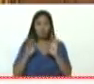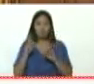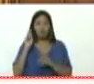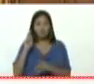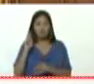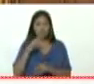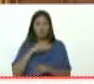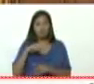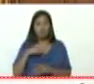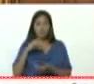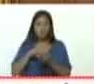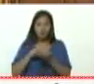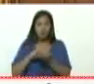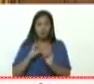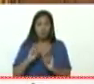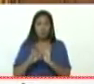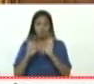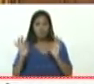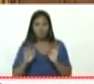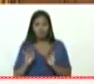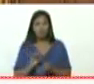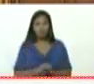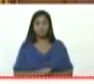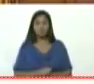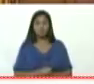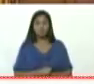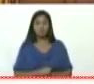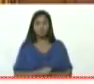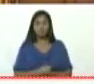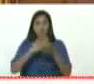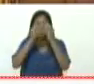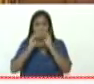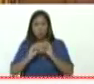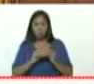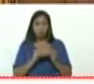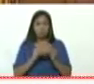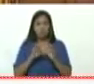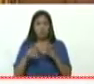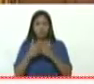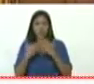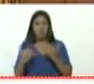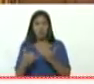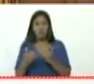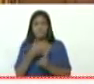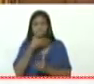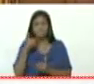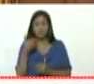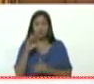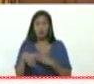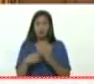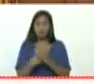de ponernos a tono, de actualizarnos y de mejorar,